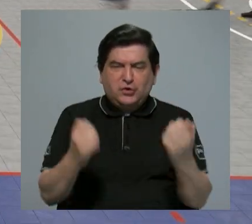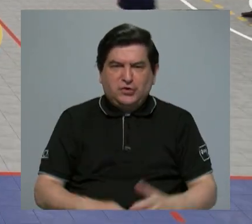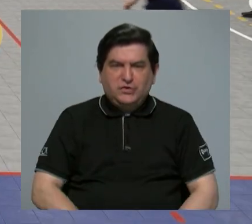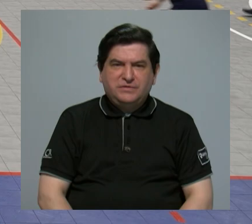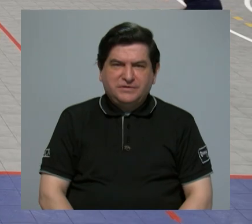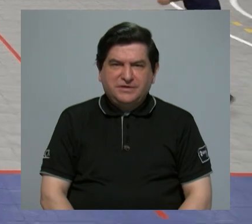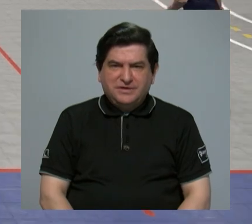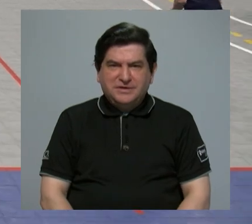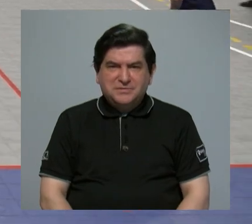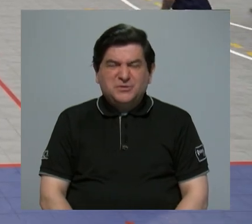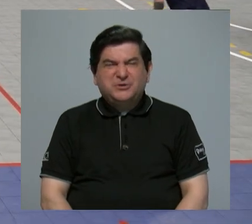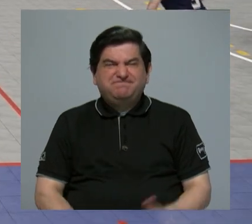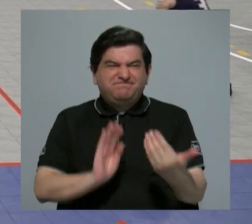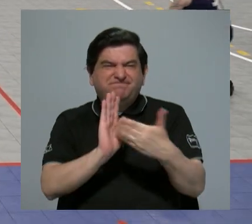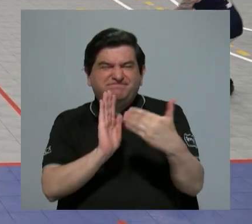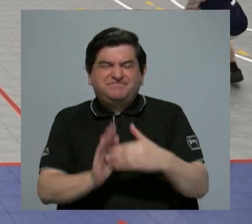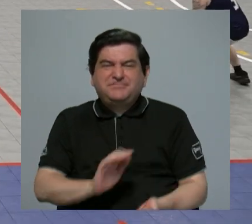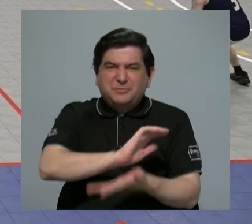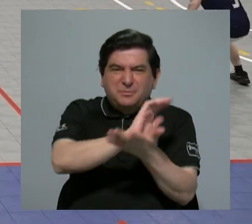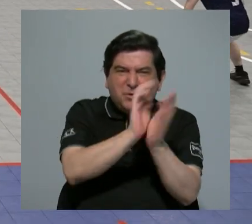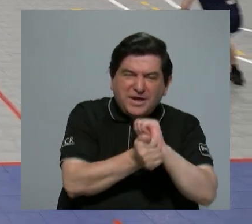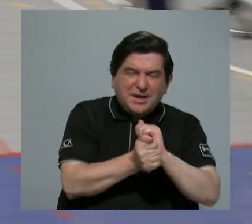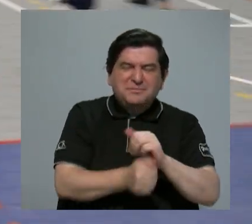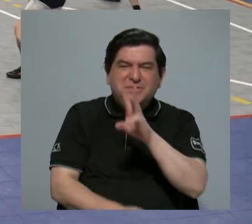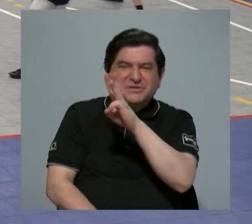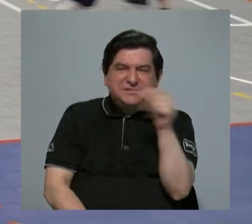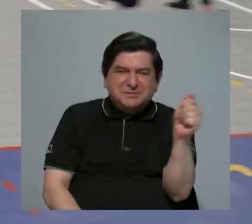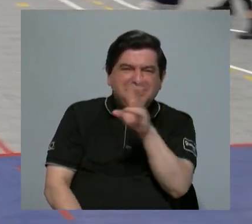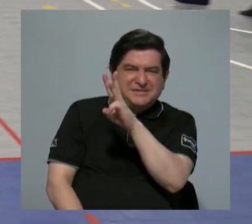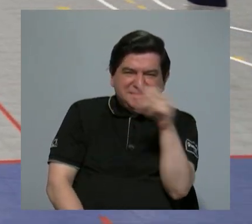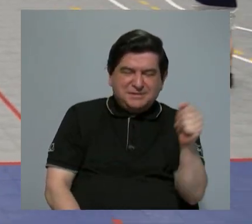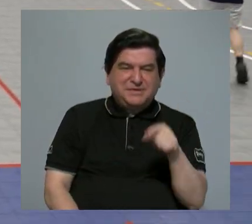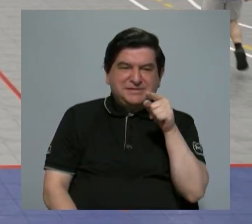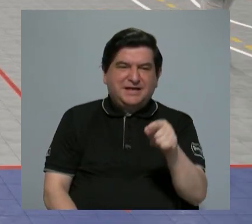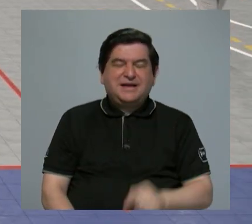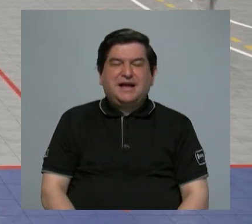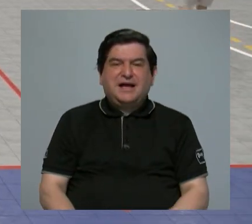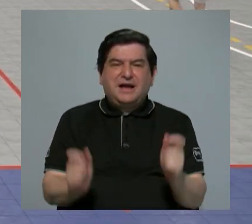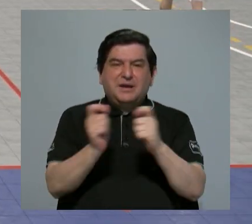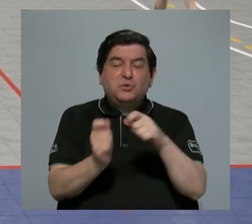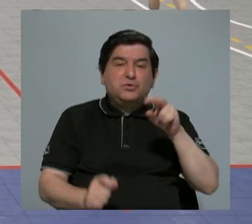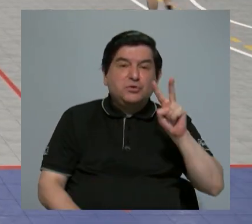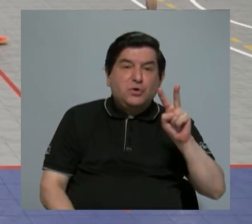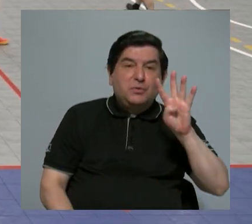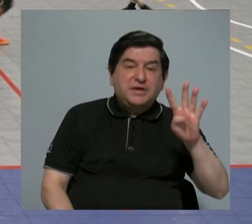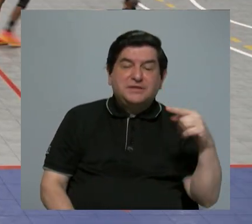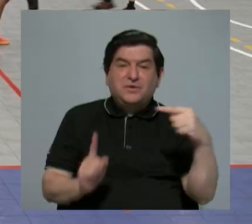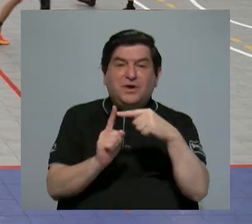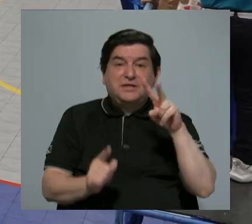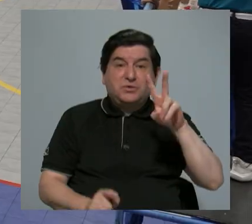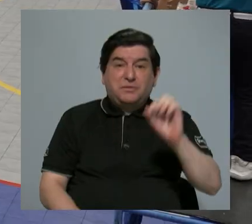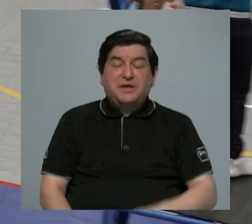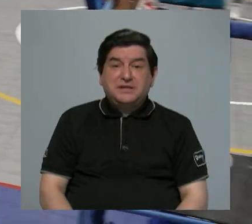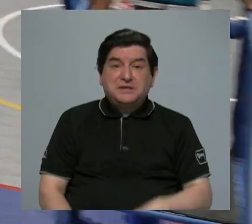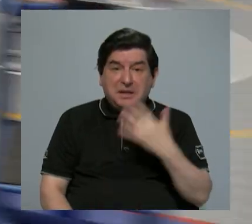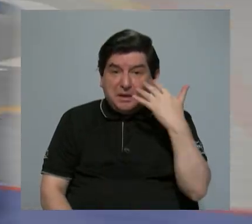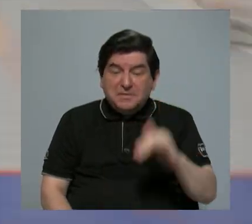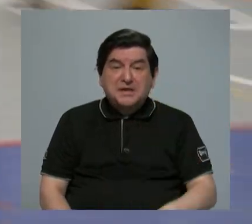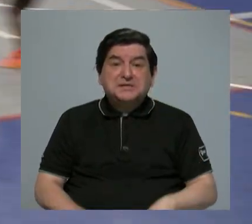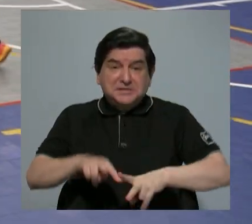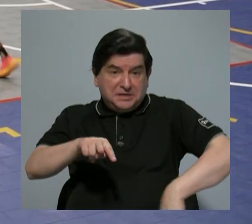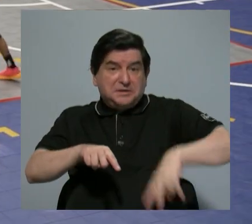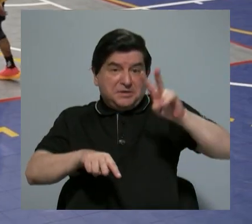siempre sufren, digamos, muchos cambios semestre a semestre. Aquí veíamos el punto 24-20 y había una buena ventaja para cerrar el